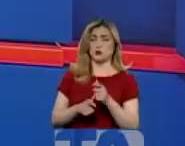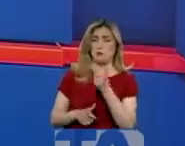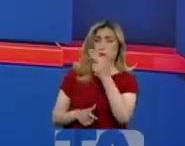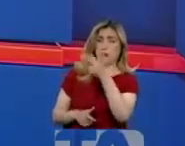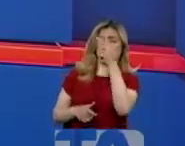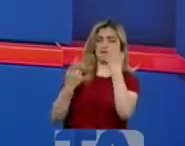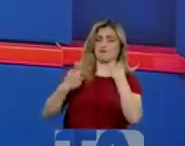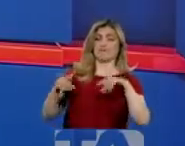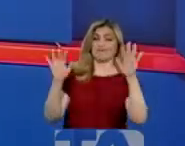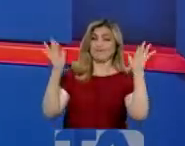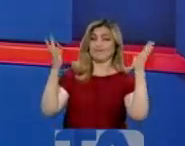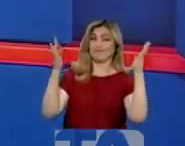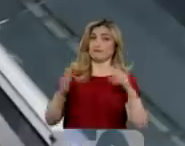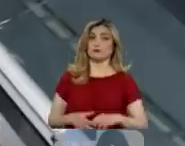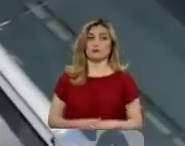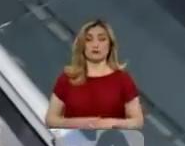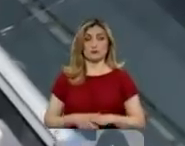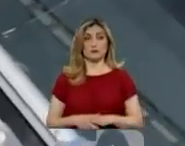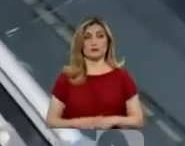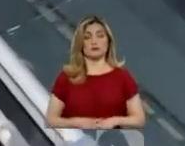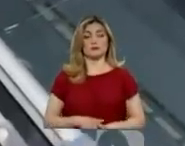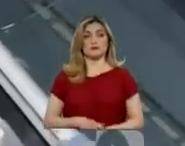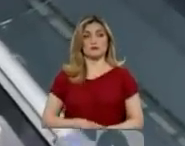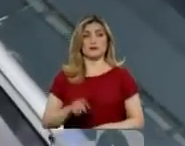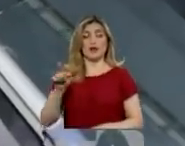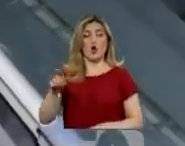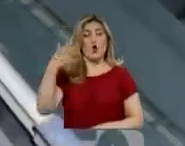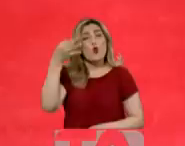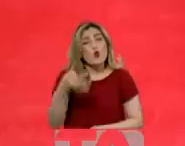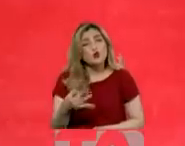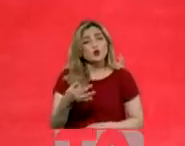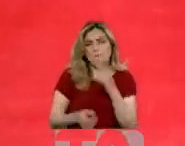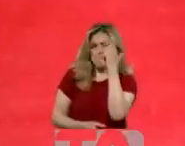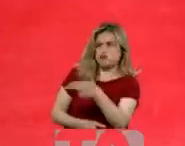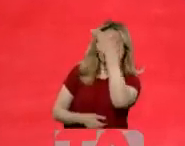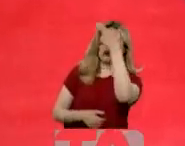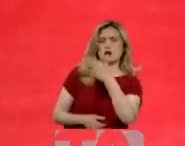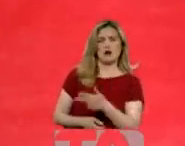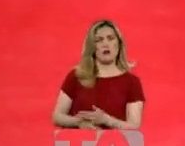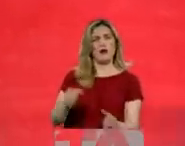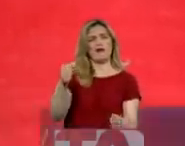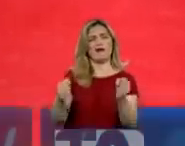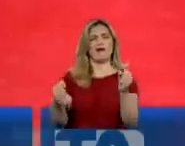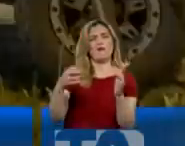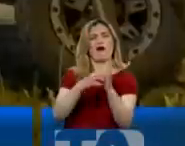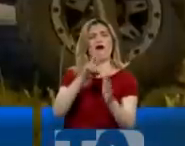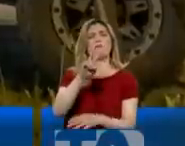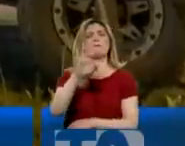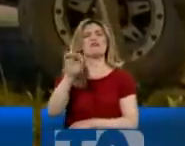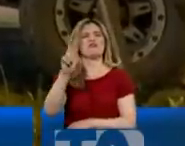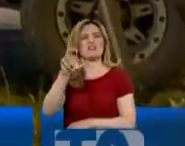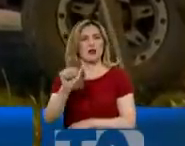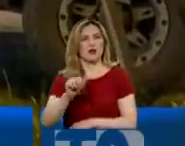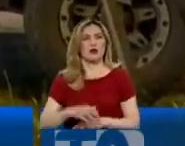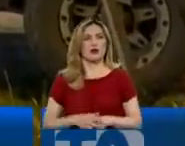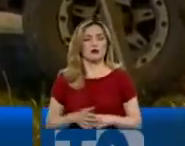se registraron personas heridas es la huella del impacto de bala que recibió este vehículo vitara por fortuna el disparo no